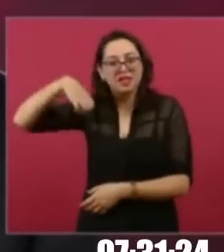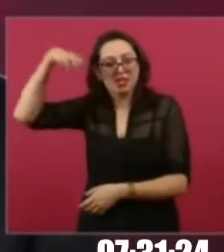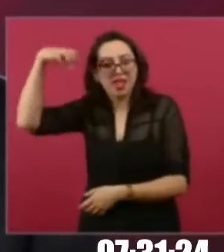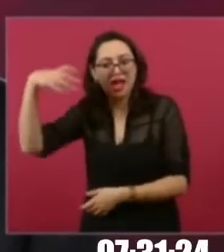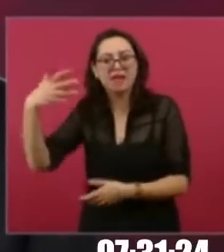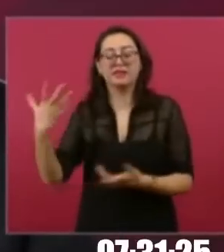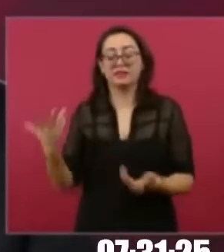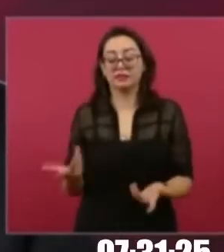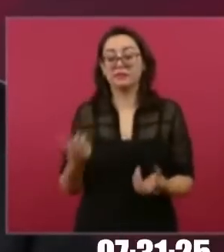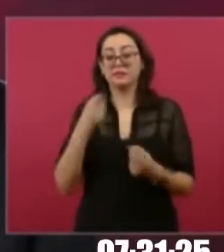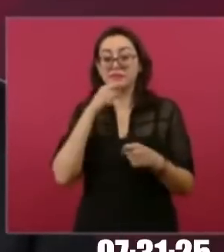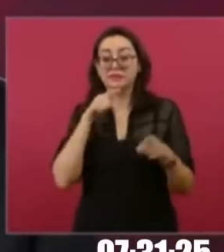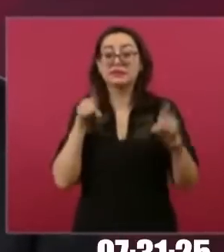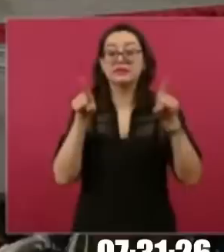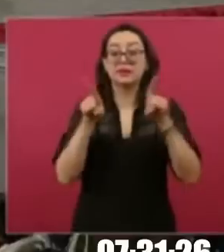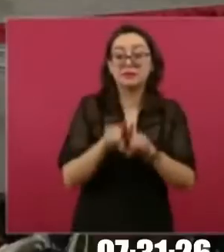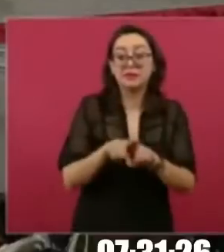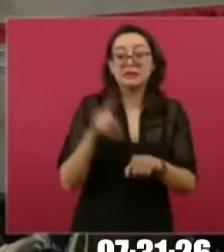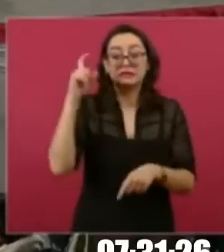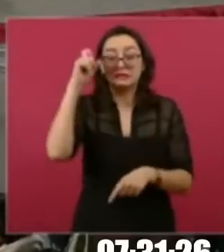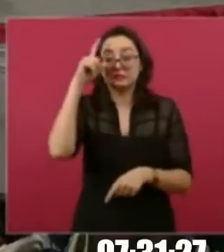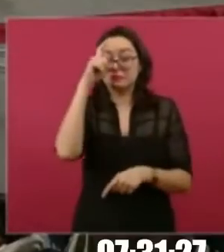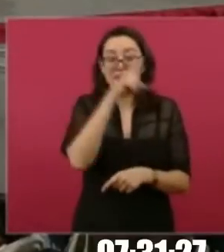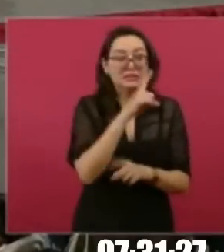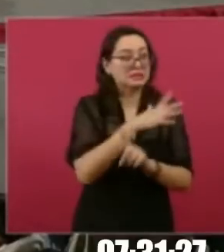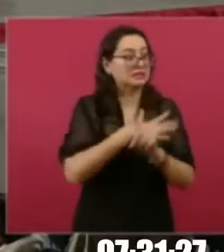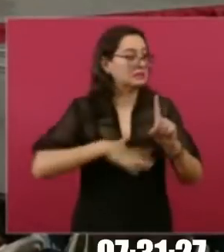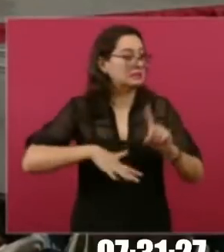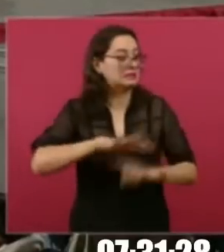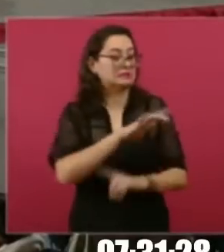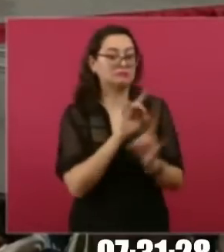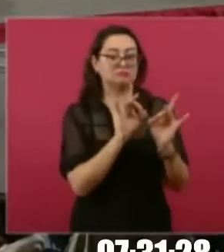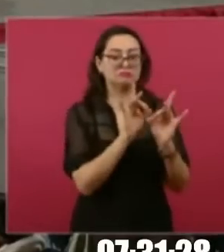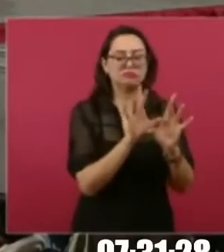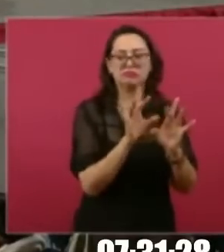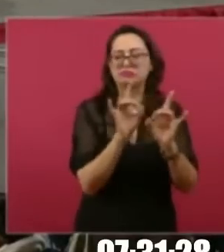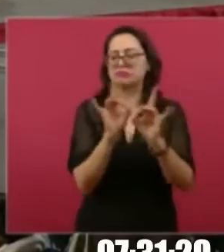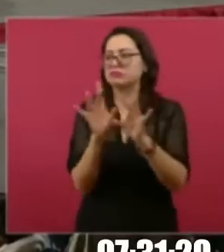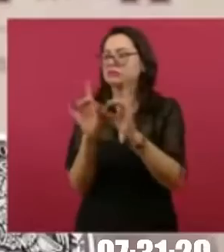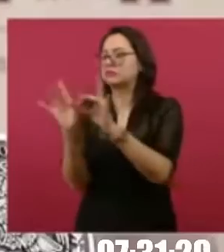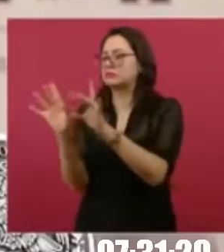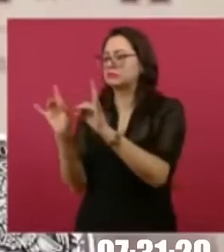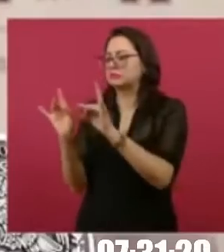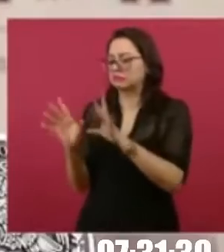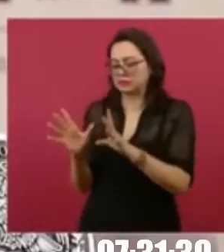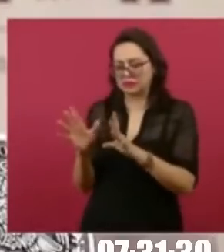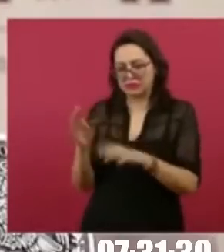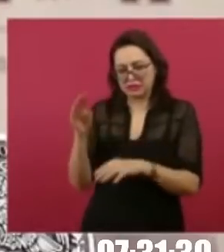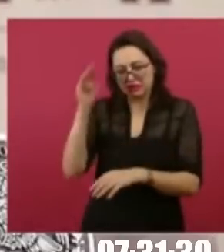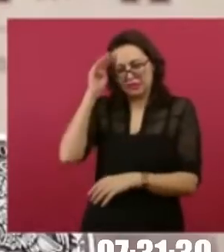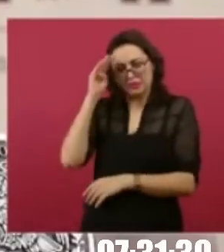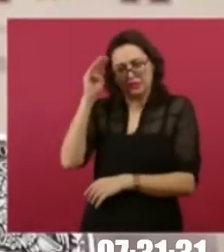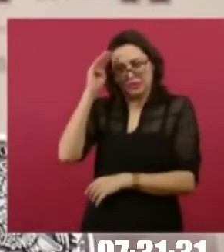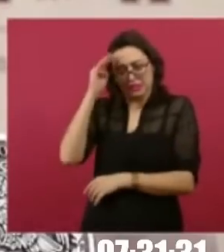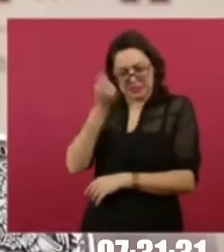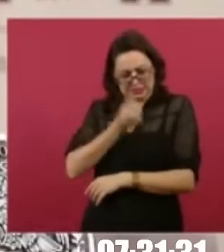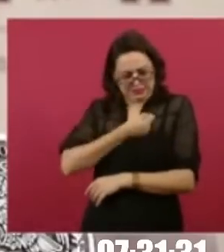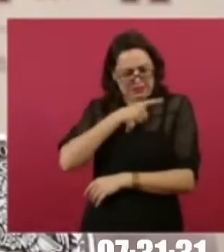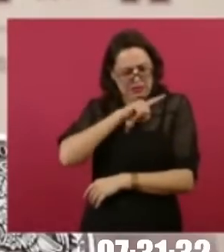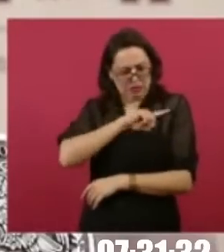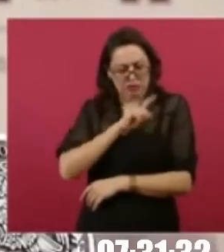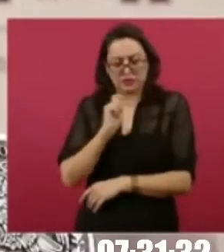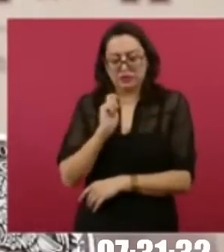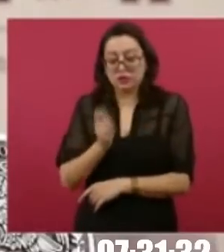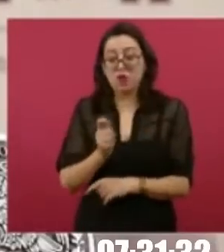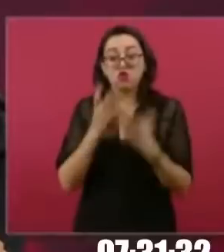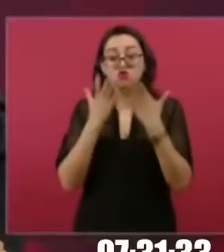y aquí es donde la nueva definición de la salud no como la ausencia de enfermedades sino